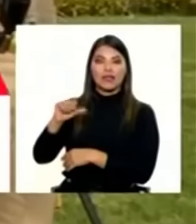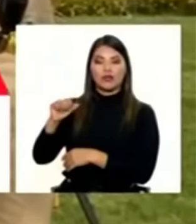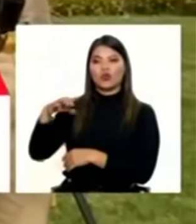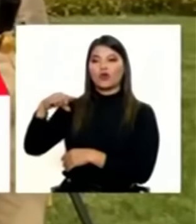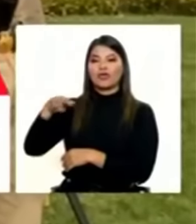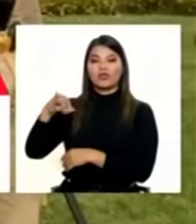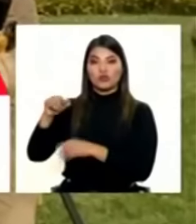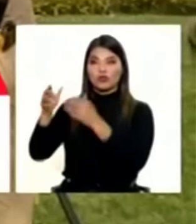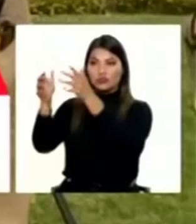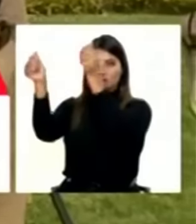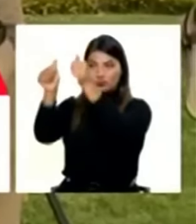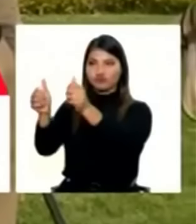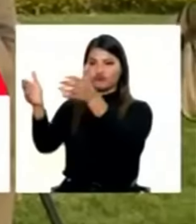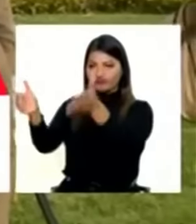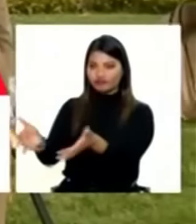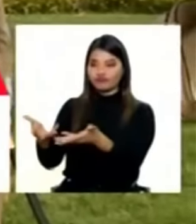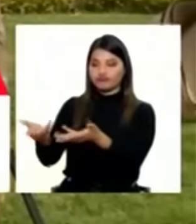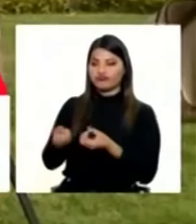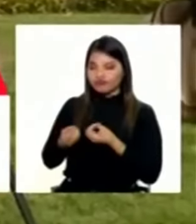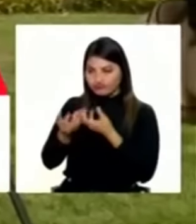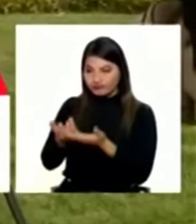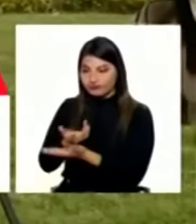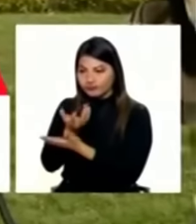del aire y héroe nacional.